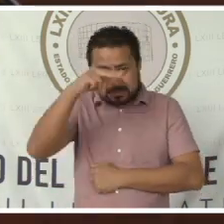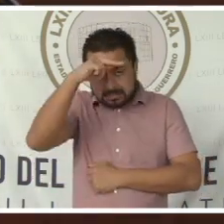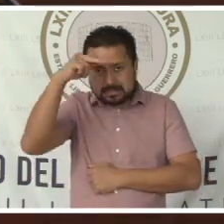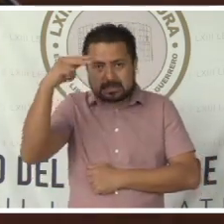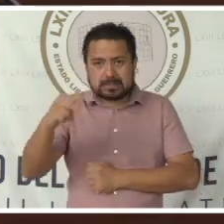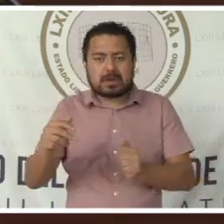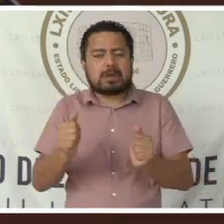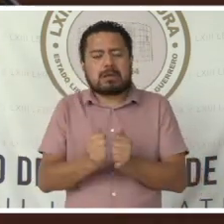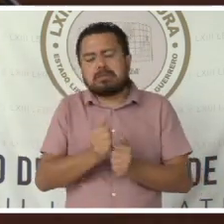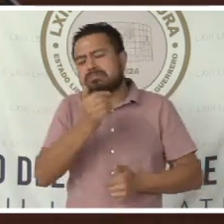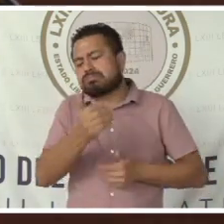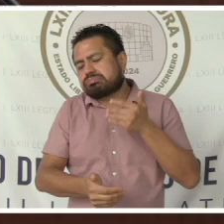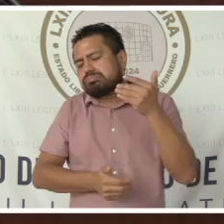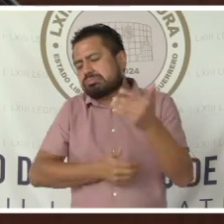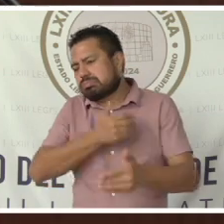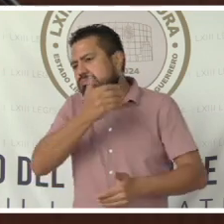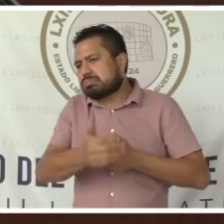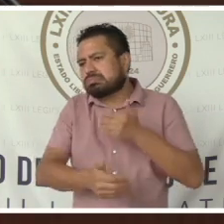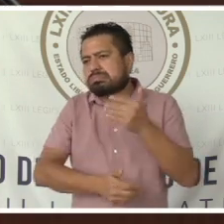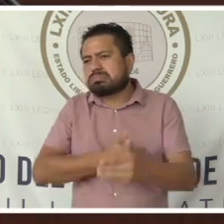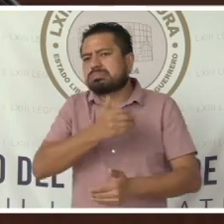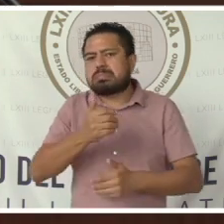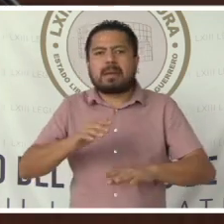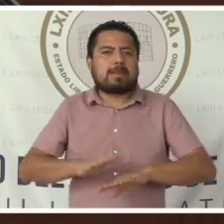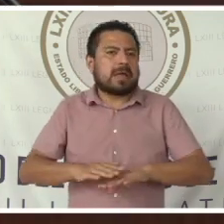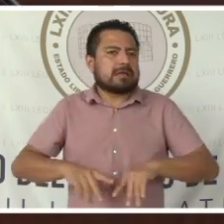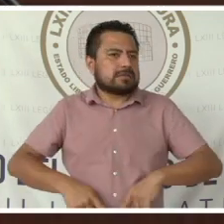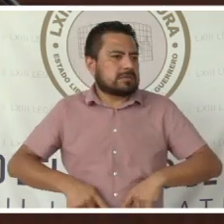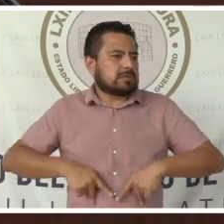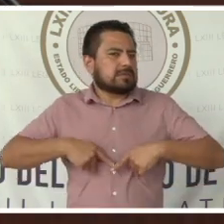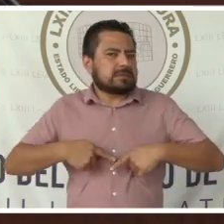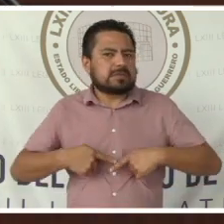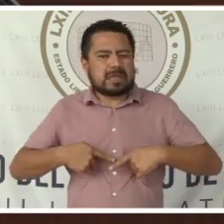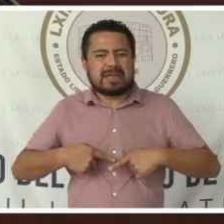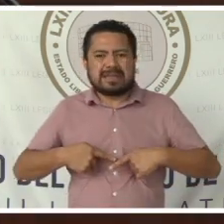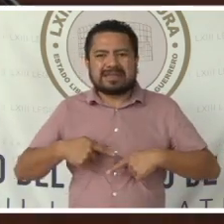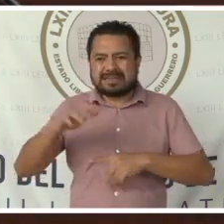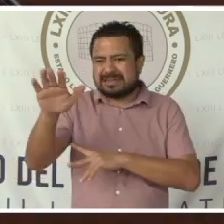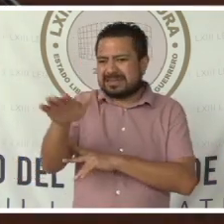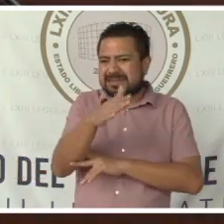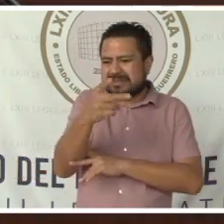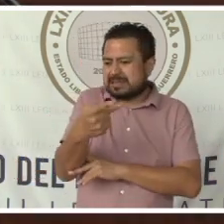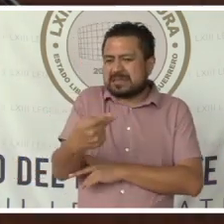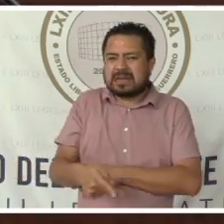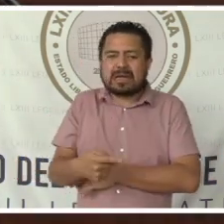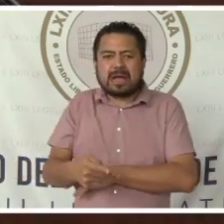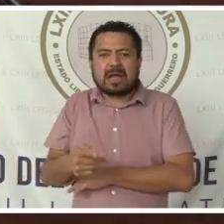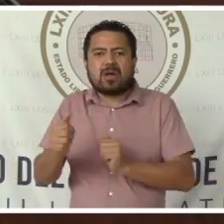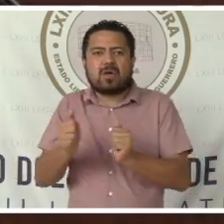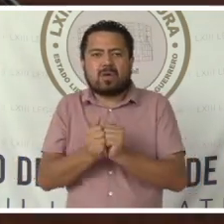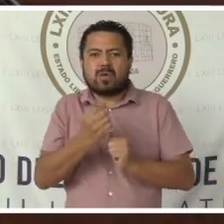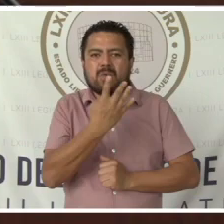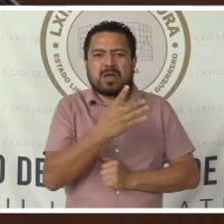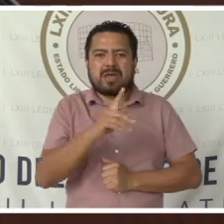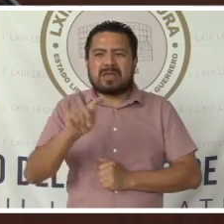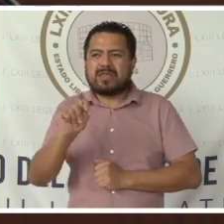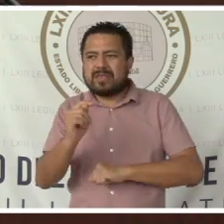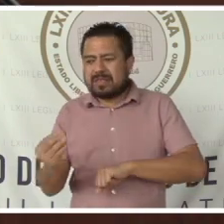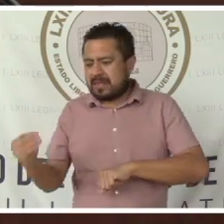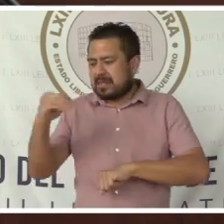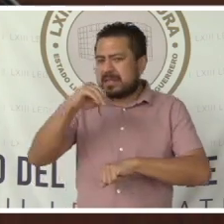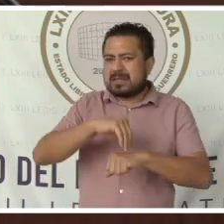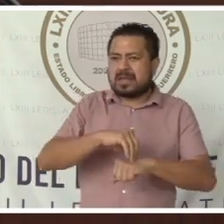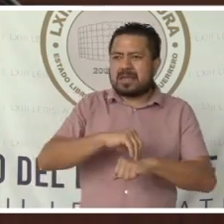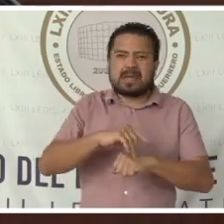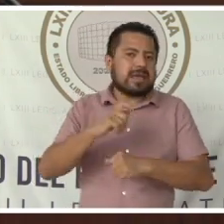país y que con el tiempo el paso del tiempo se fue debilitando esta soberanía a la llegada de la cuarta transformación